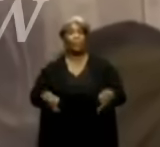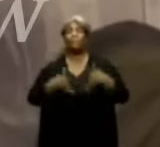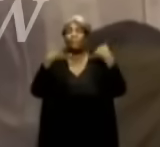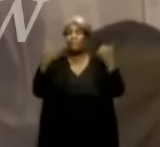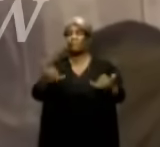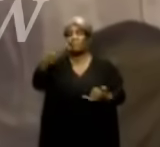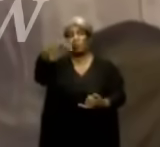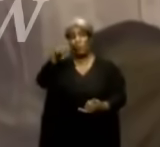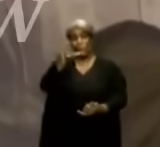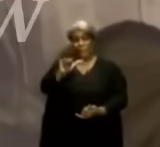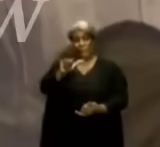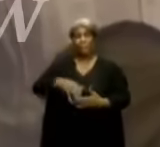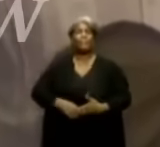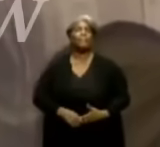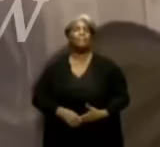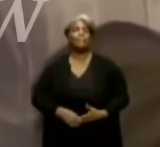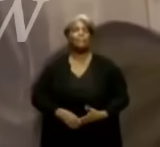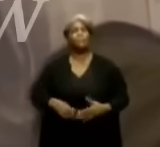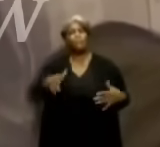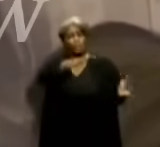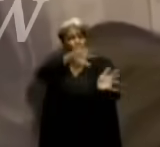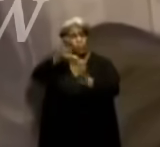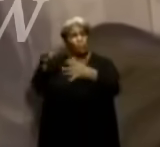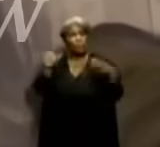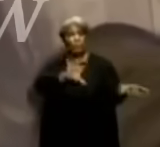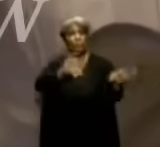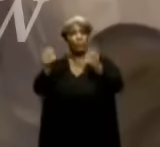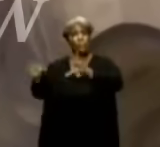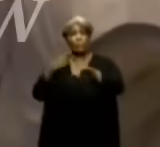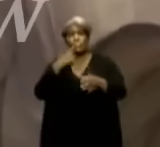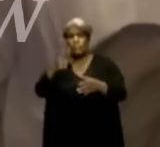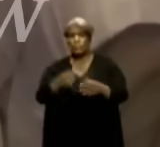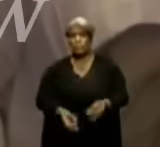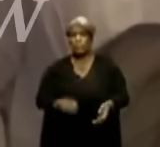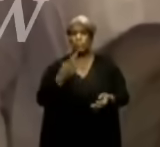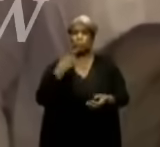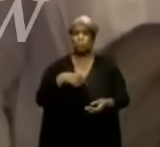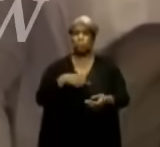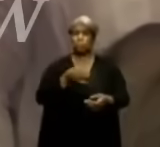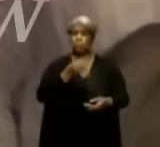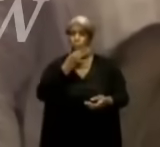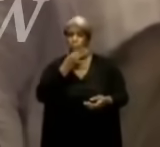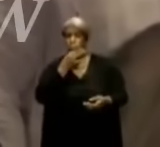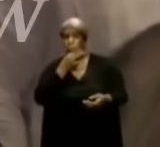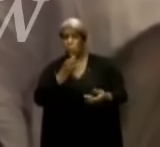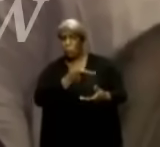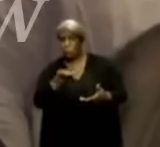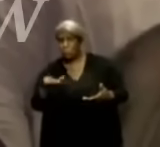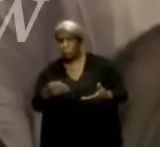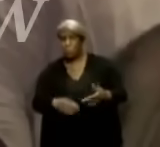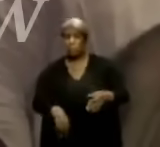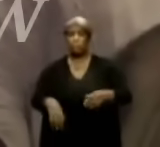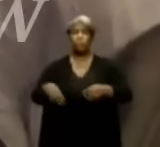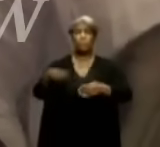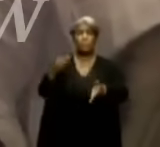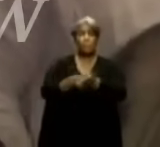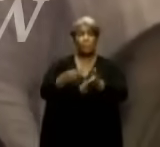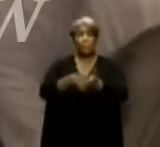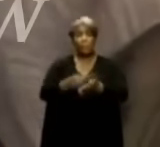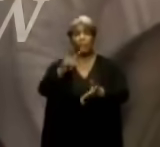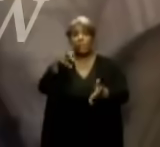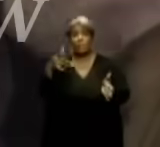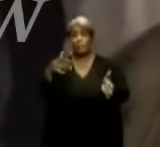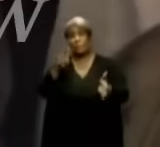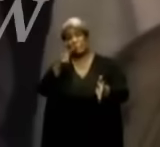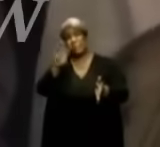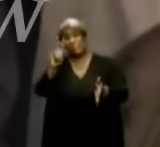Volviendo al tema de la visita navideña, usted acaba de decir que a partir de unos días van a circular alrededor de 27 mil millones en manos